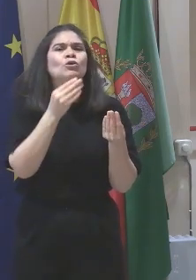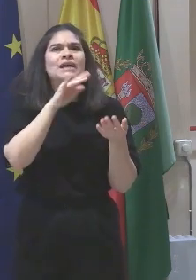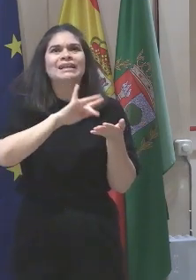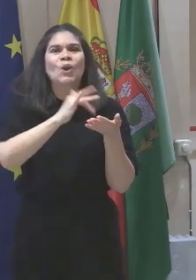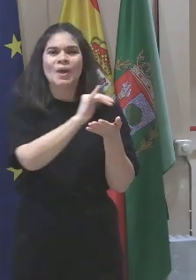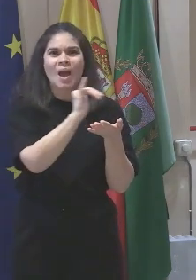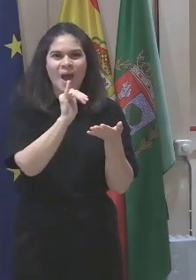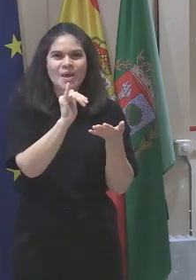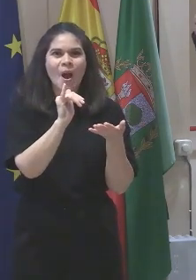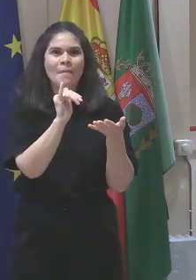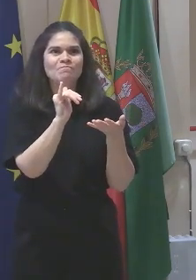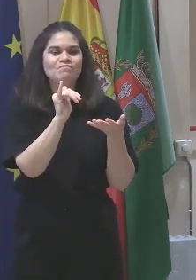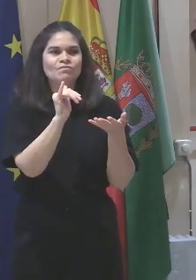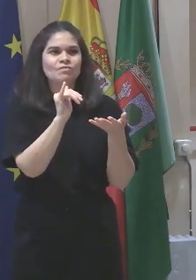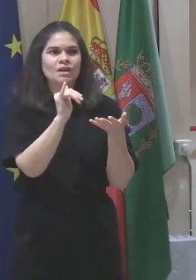y muy